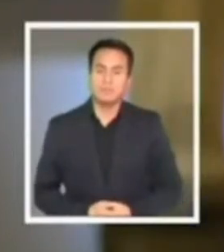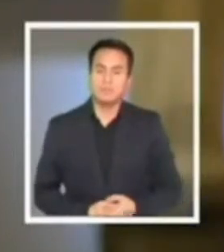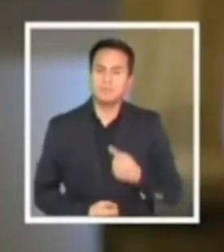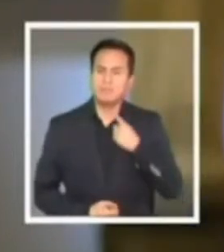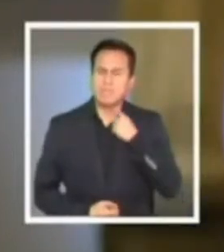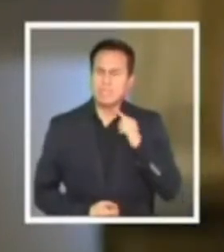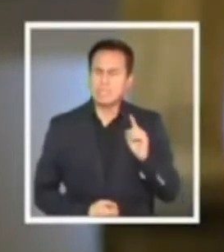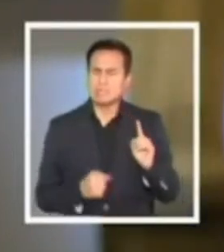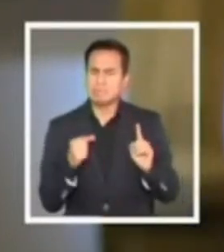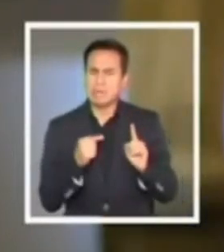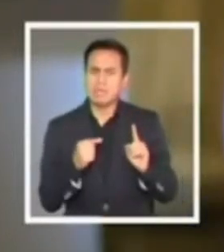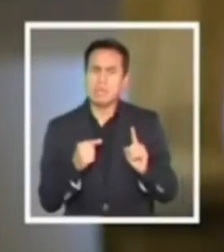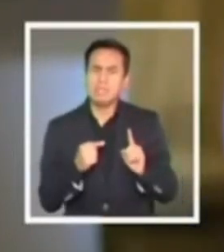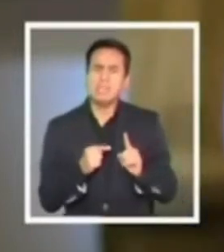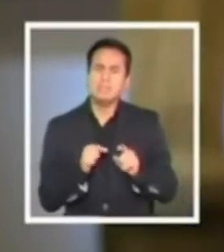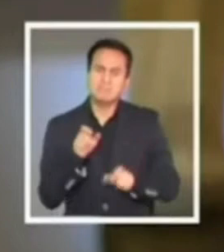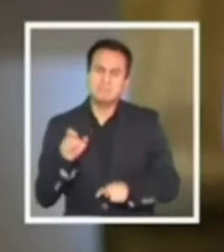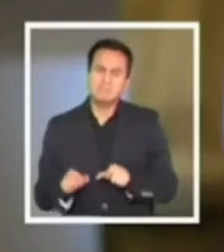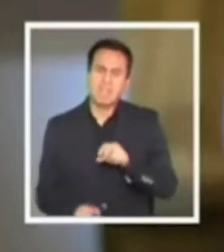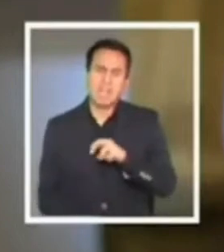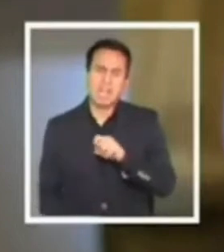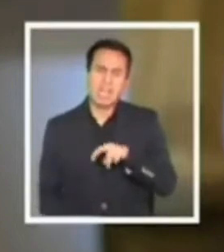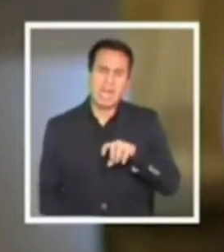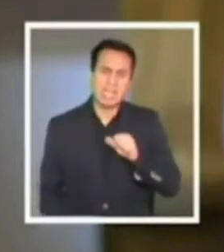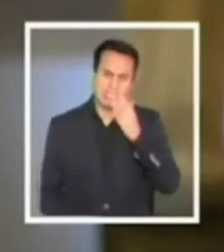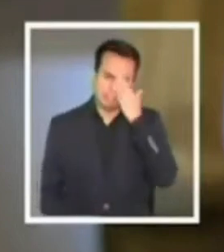víctima de canallas.